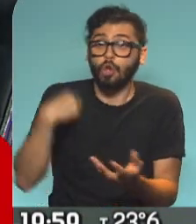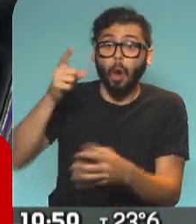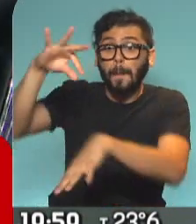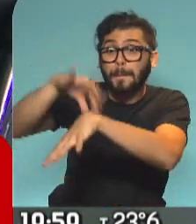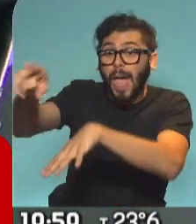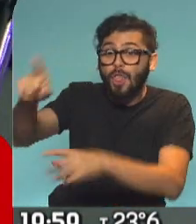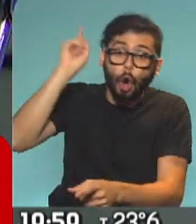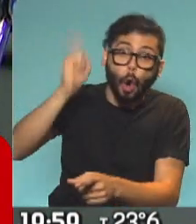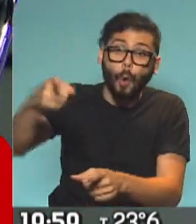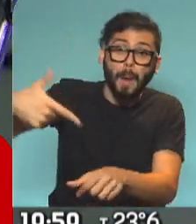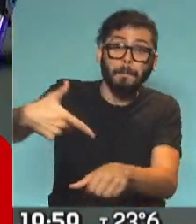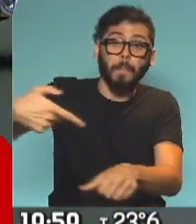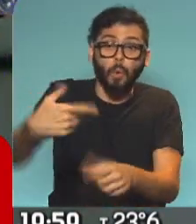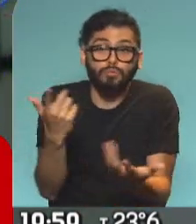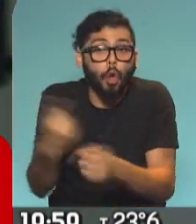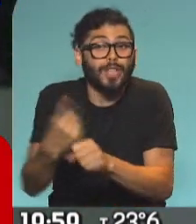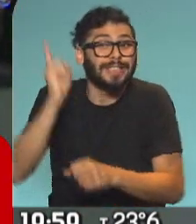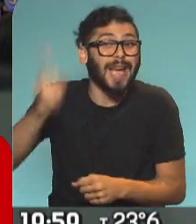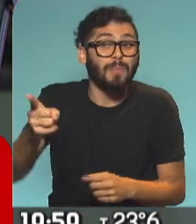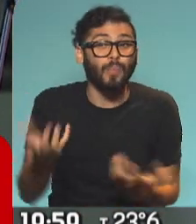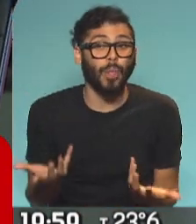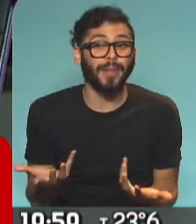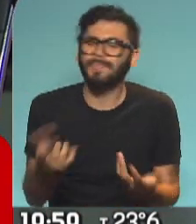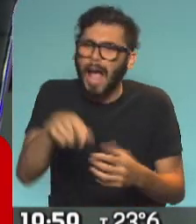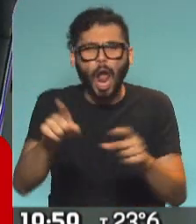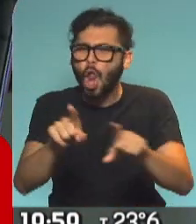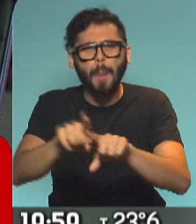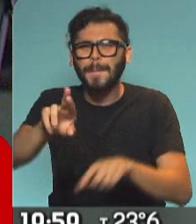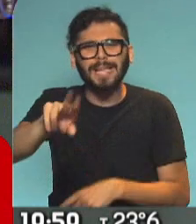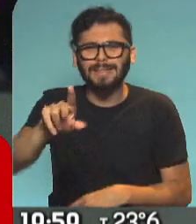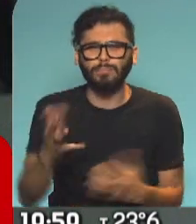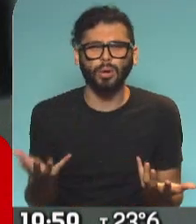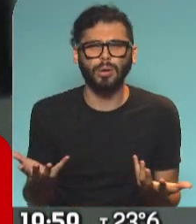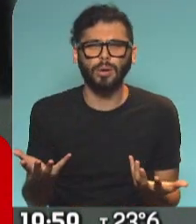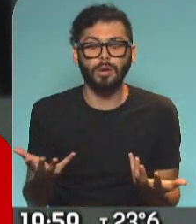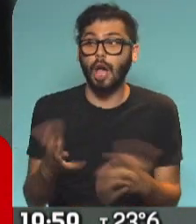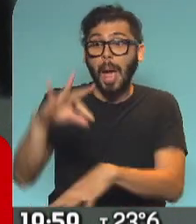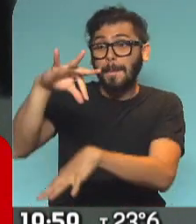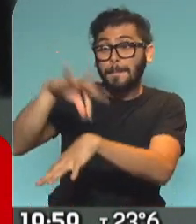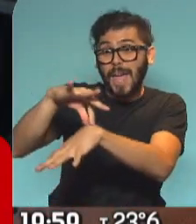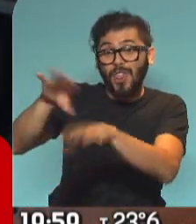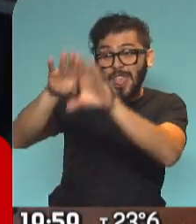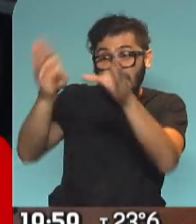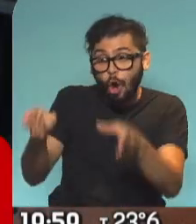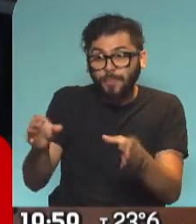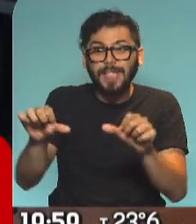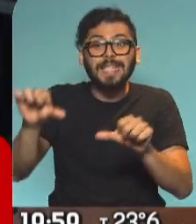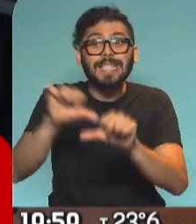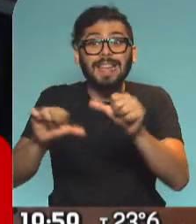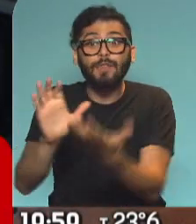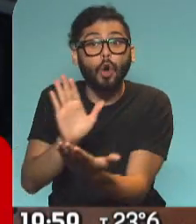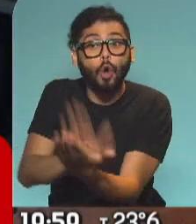balazo para que no sufra el paciente. Desde ya. Entonces, esto es más o menos lo mismo. Si el médico no tiene el aval científico para